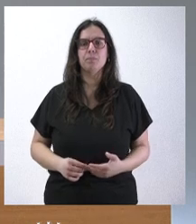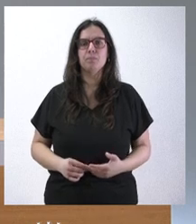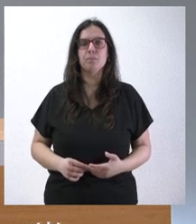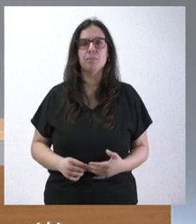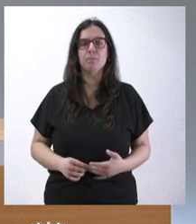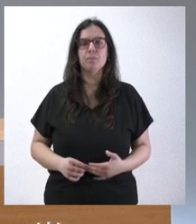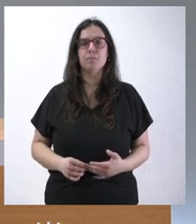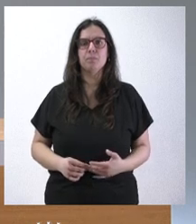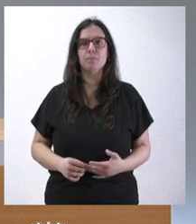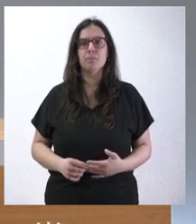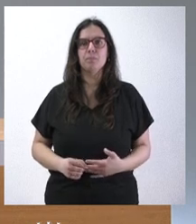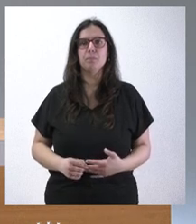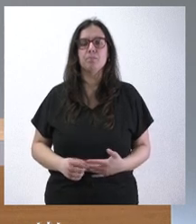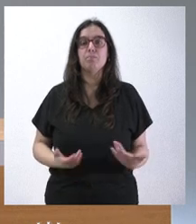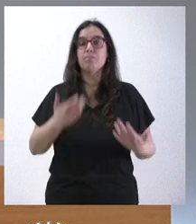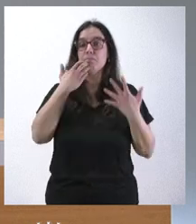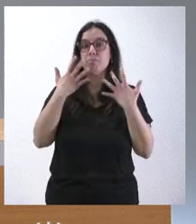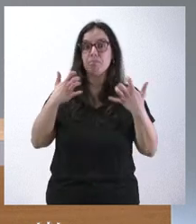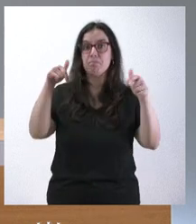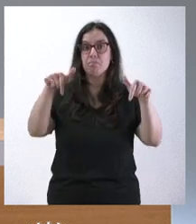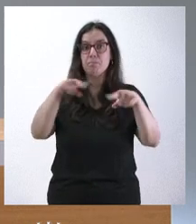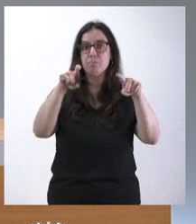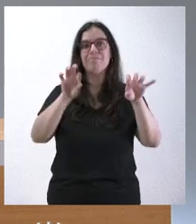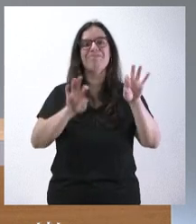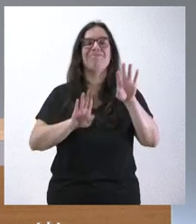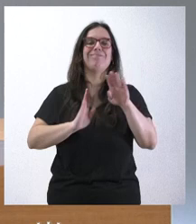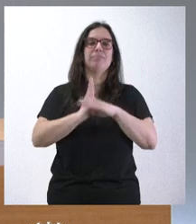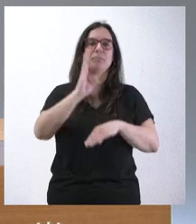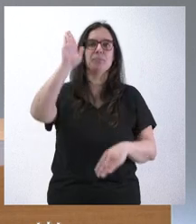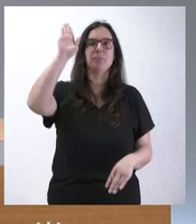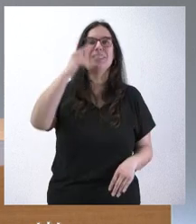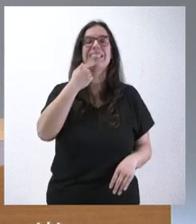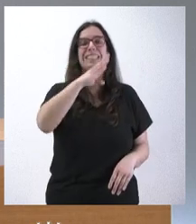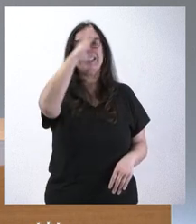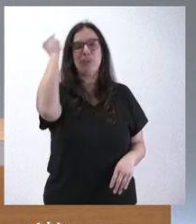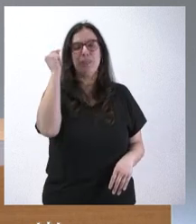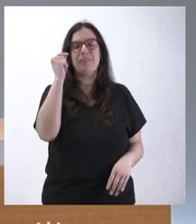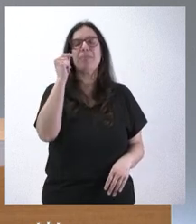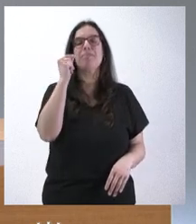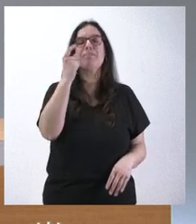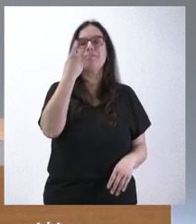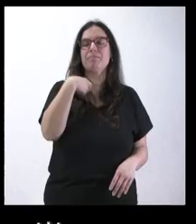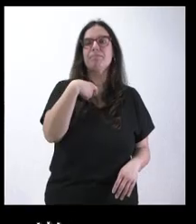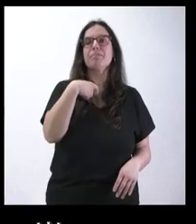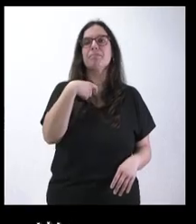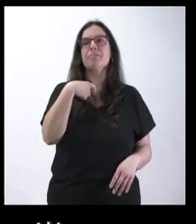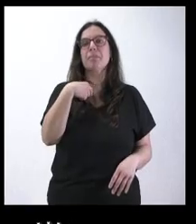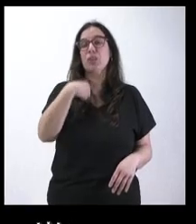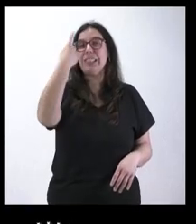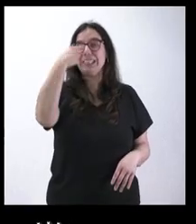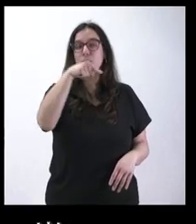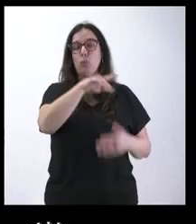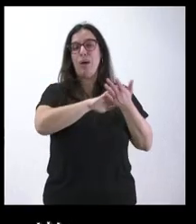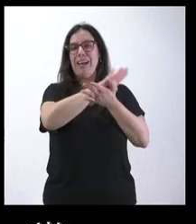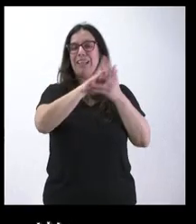detalle si no tenemos más preguntas vale se me quedaba e No hemos tenido oportunidad sé que ha hablado del tema